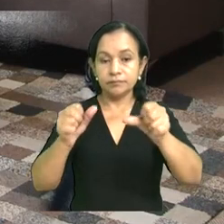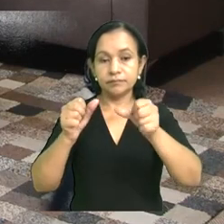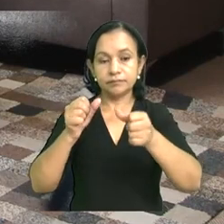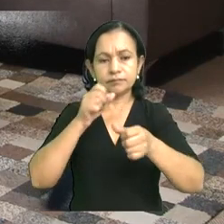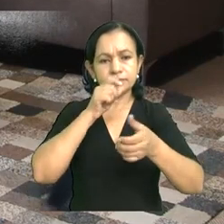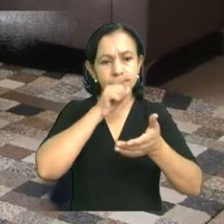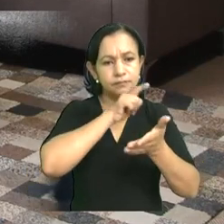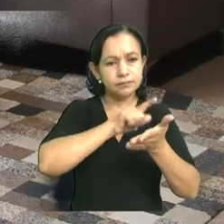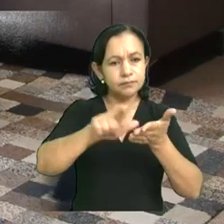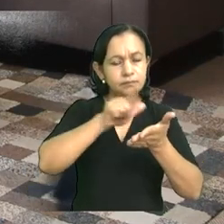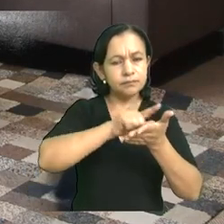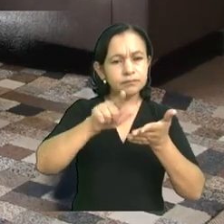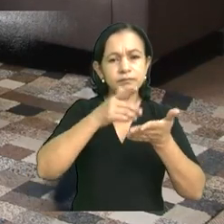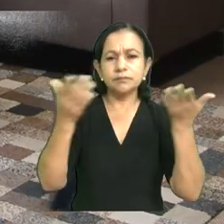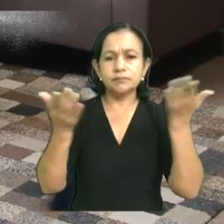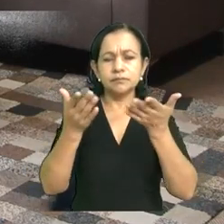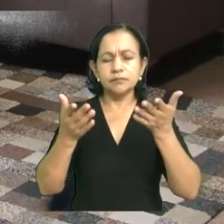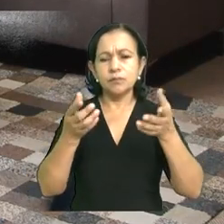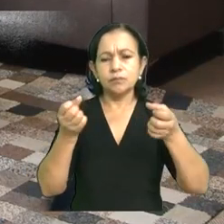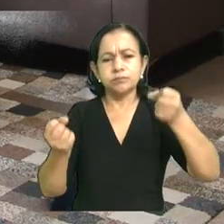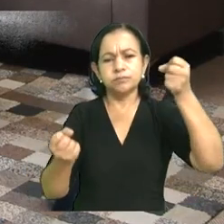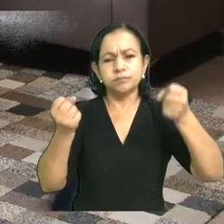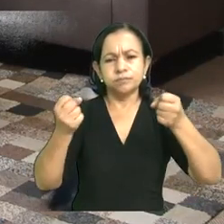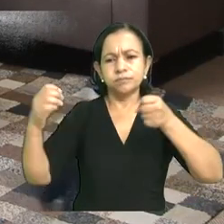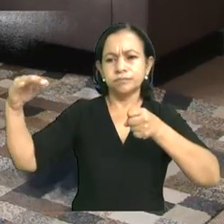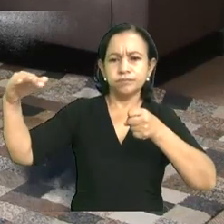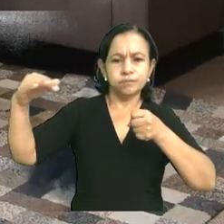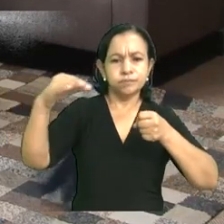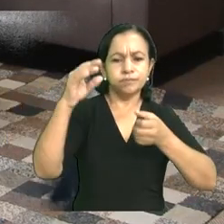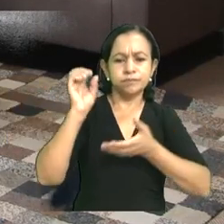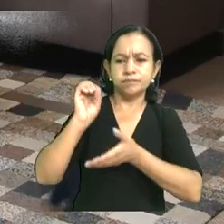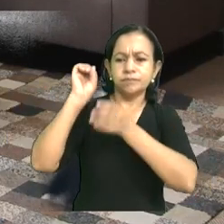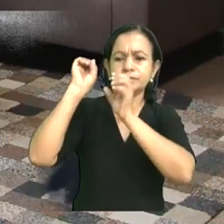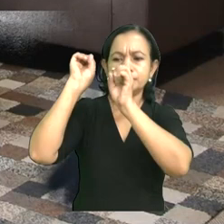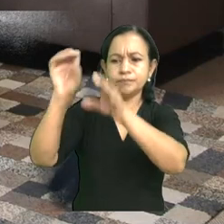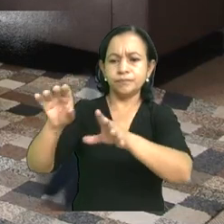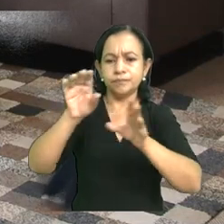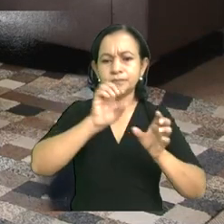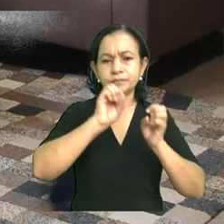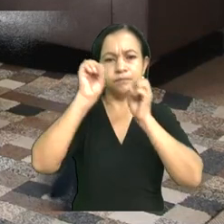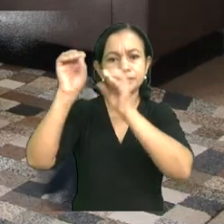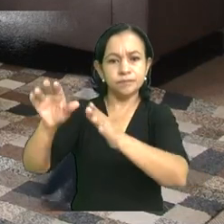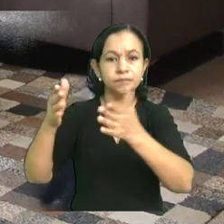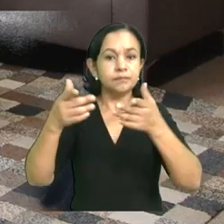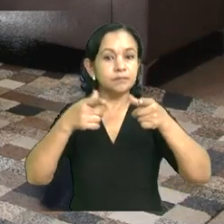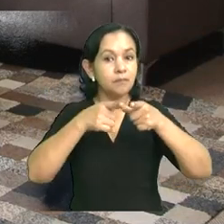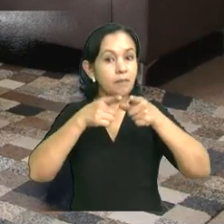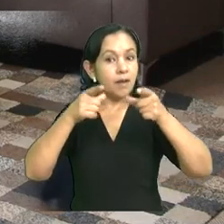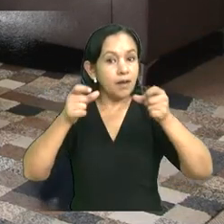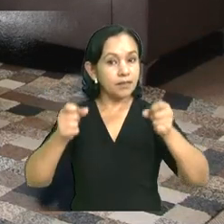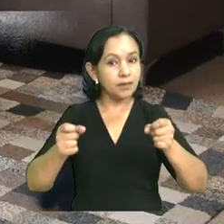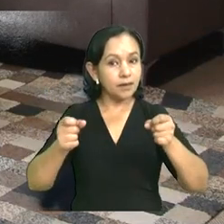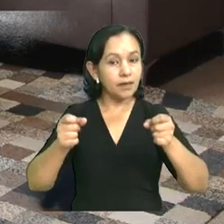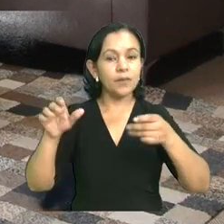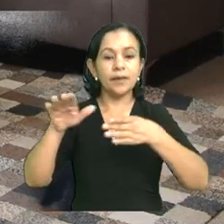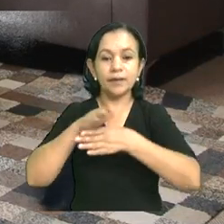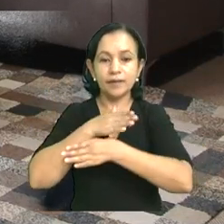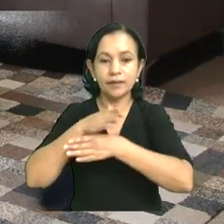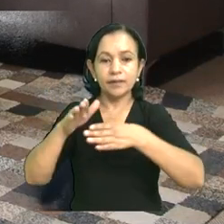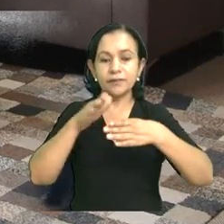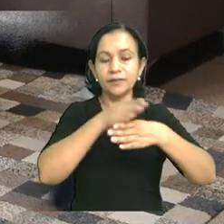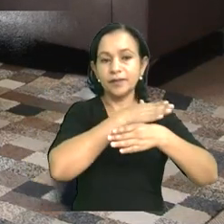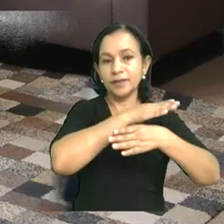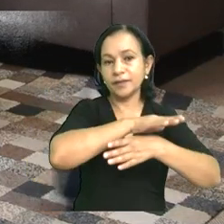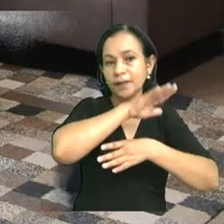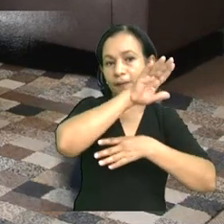recolección de basura, más o menos, ¿cómo se da ese proceso? Entendemos que, obviamente, por ejemplo, no es lo mismo hablar de Managua, la recolección de basura, que